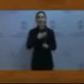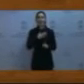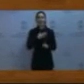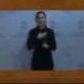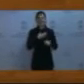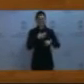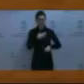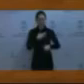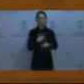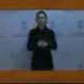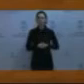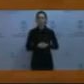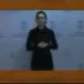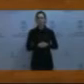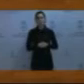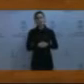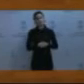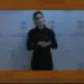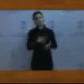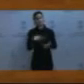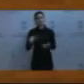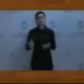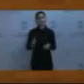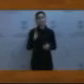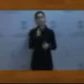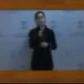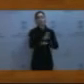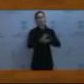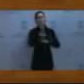autonómica. Así que cuando tenga bien interpelar al consejero